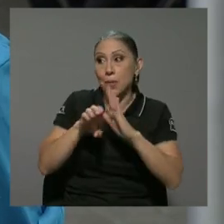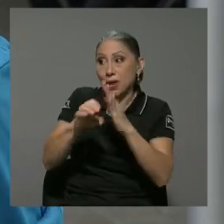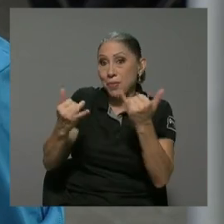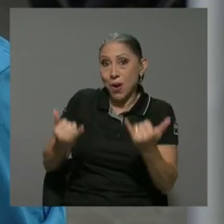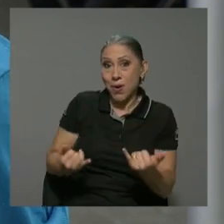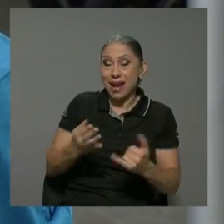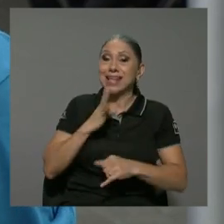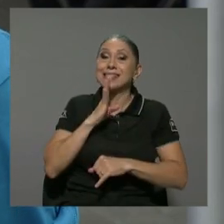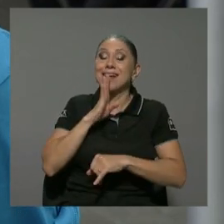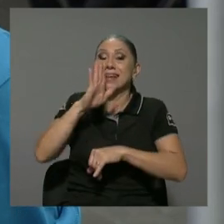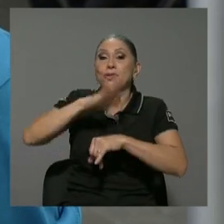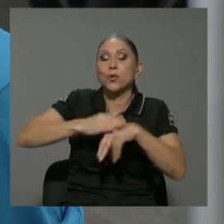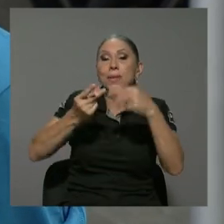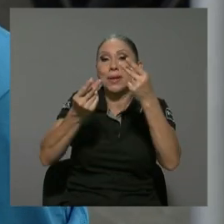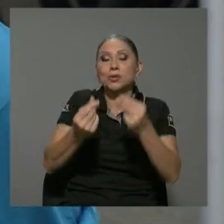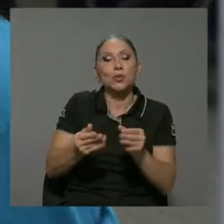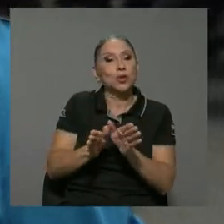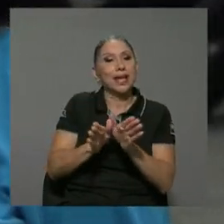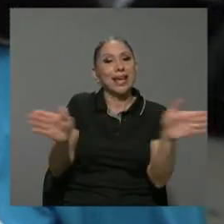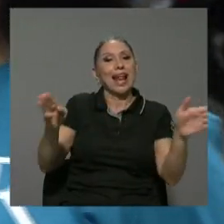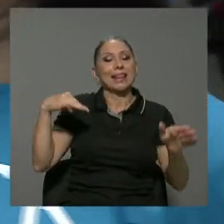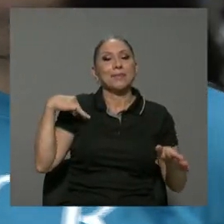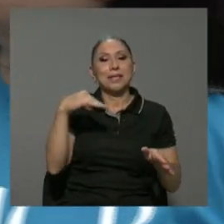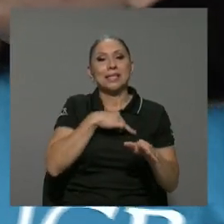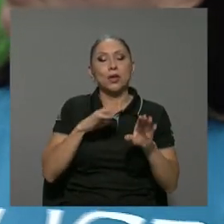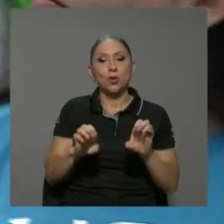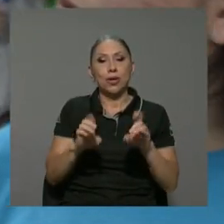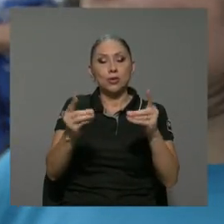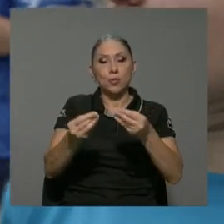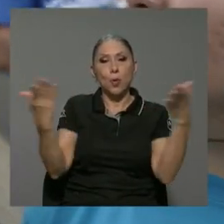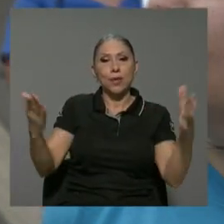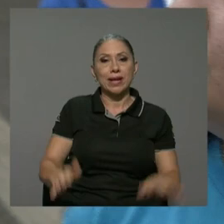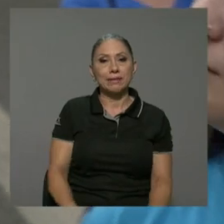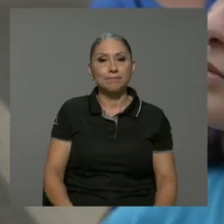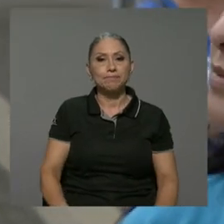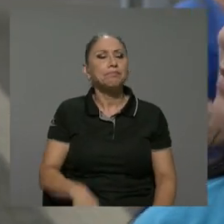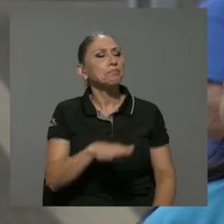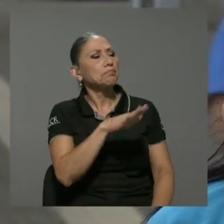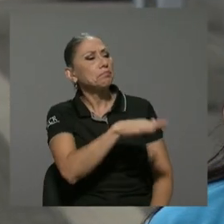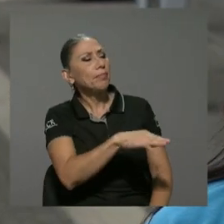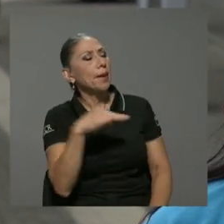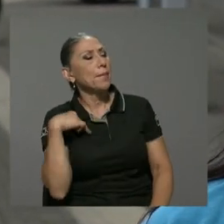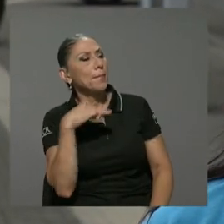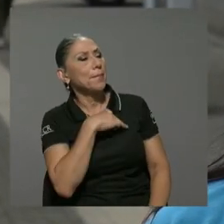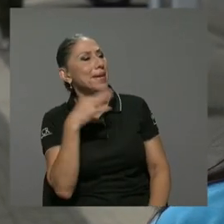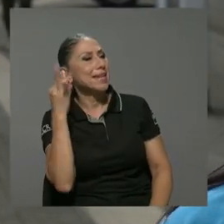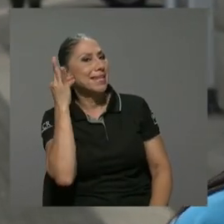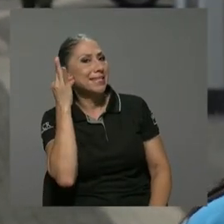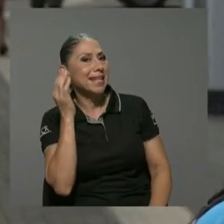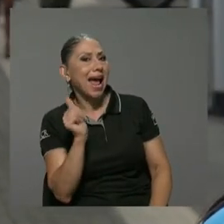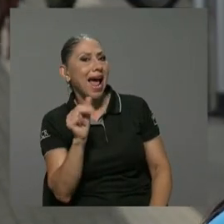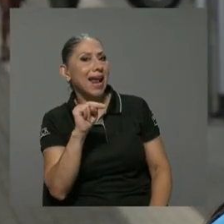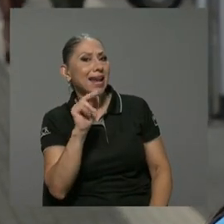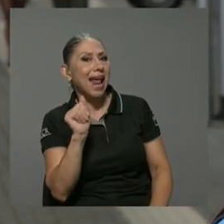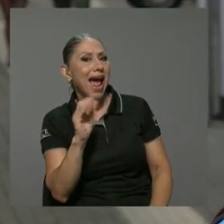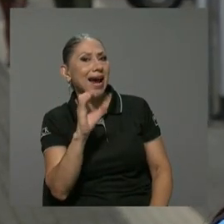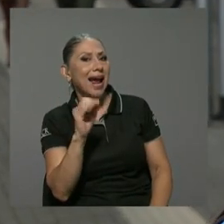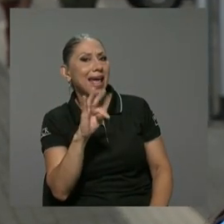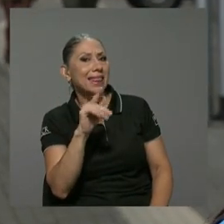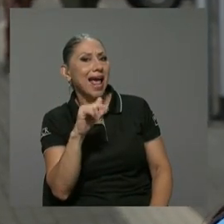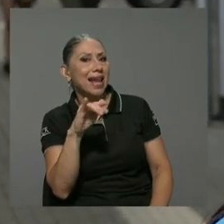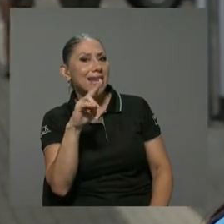general del Ministerio de Educación Pública. De acuerdo. Karin, la ministra Ana Catarina Müller ha un poco